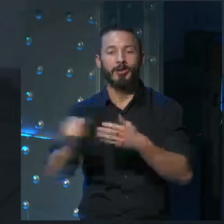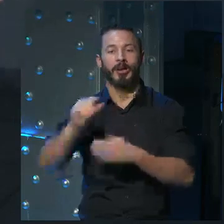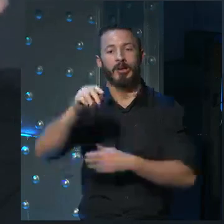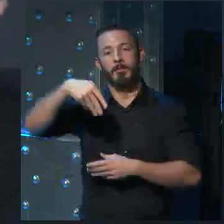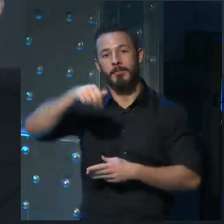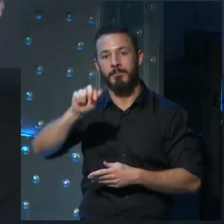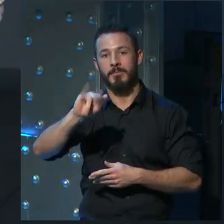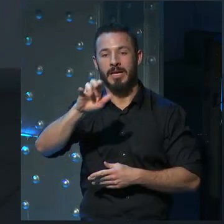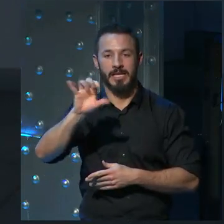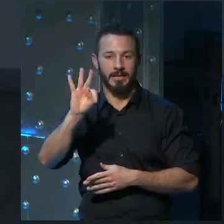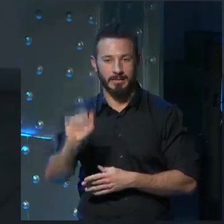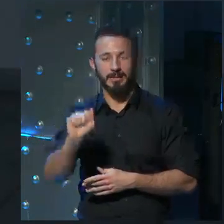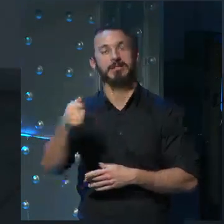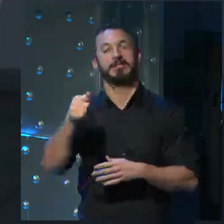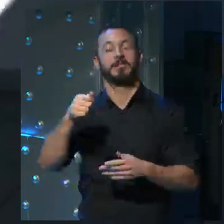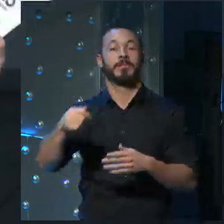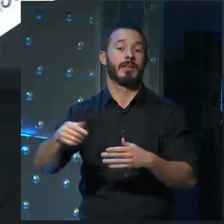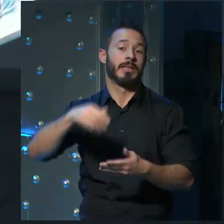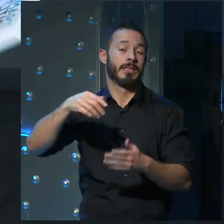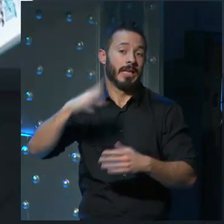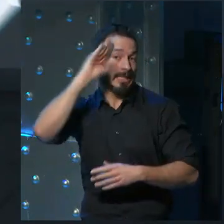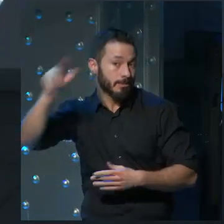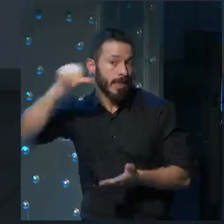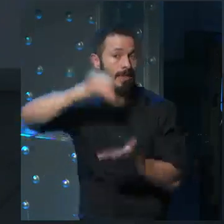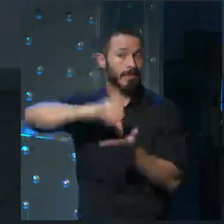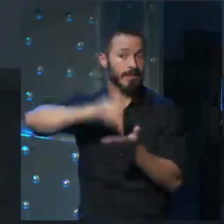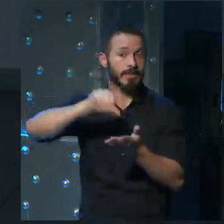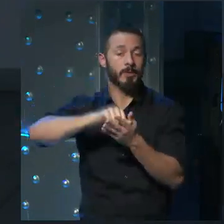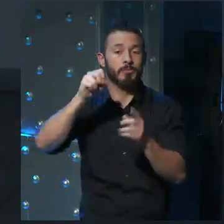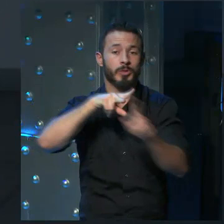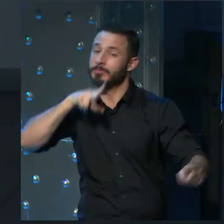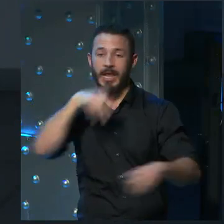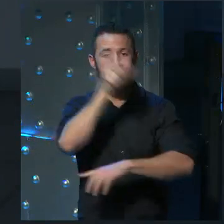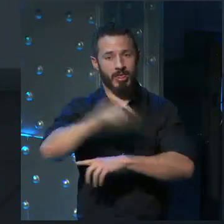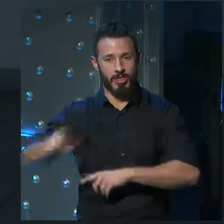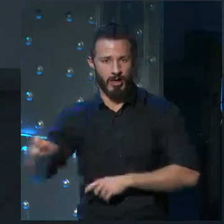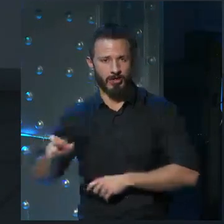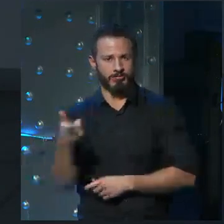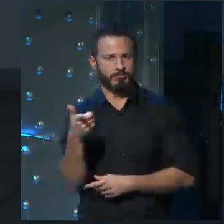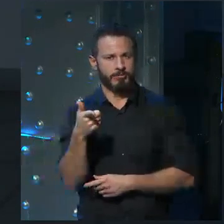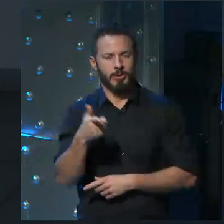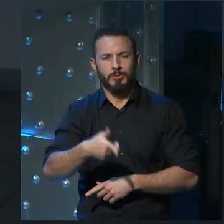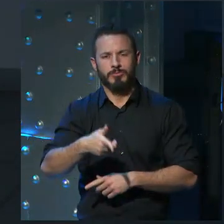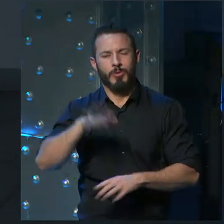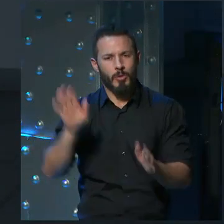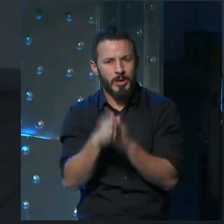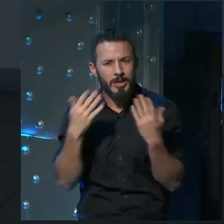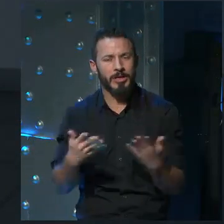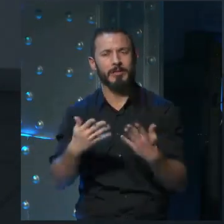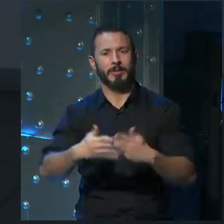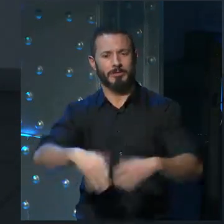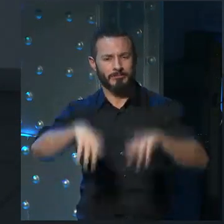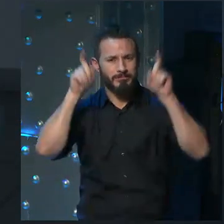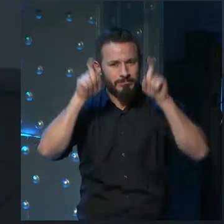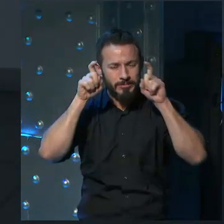visión para el ciudadano. Un libro absolutamente divulgativo. Yo creo que nos va a desentrañar todas